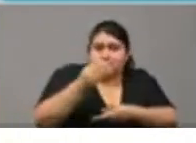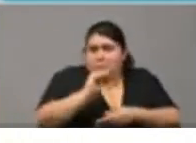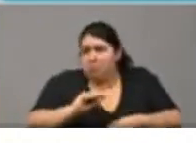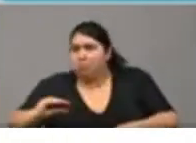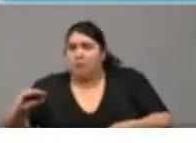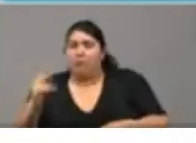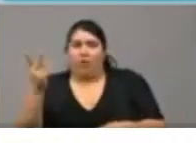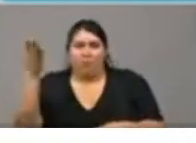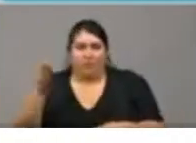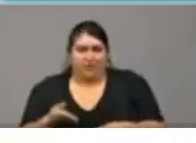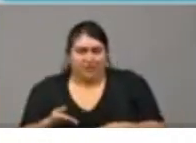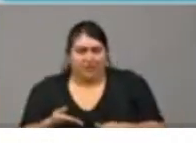sí tenemos una gran preocupación por el tema